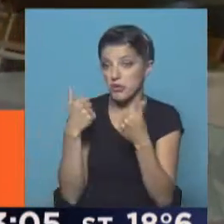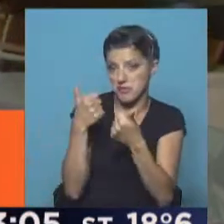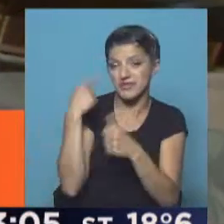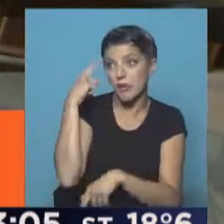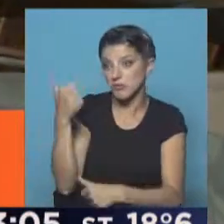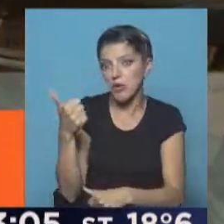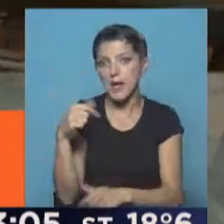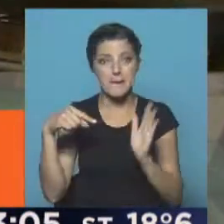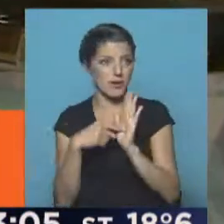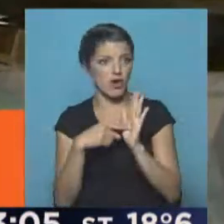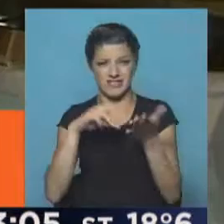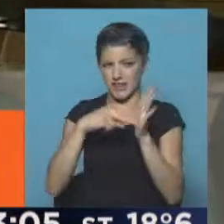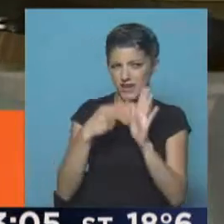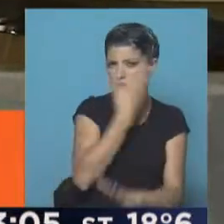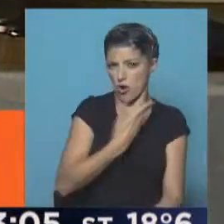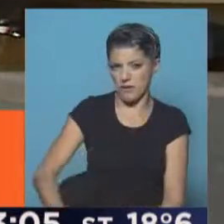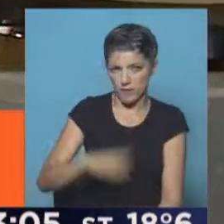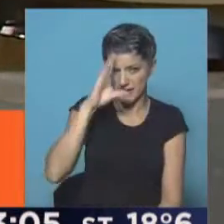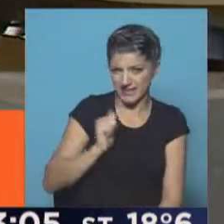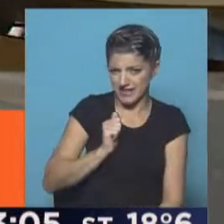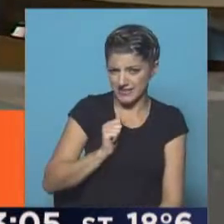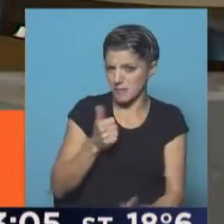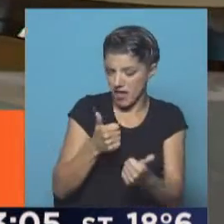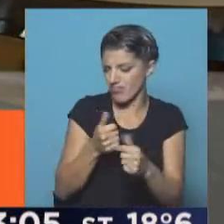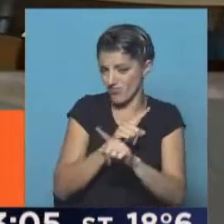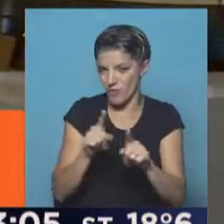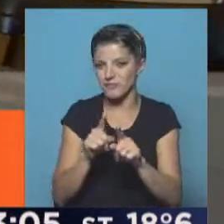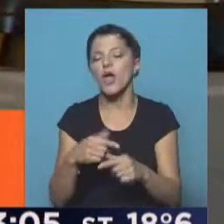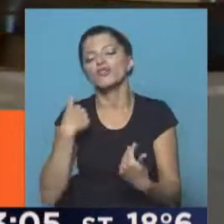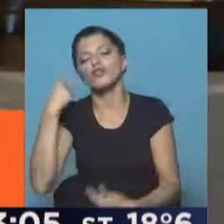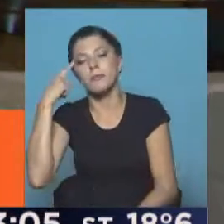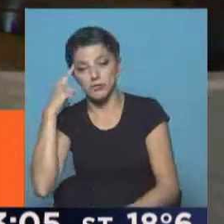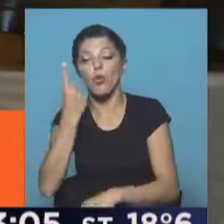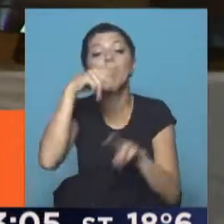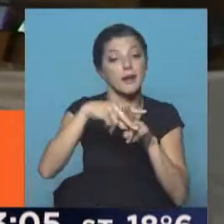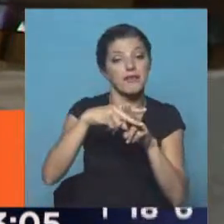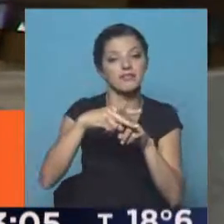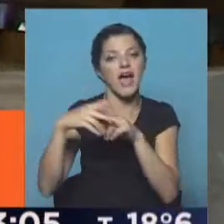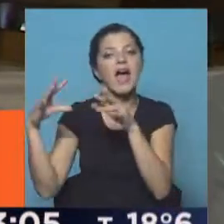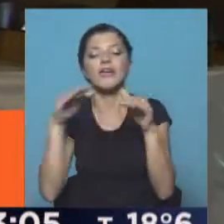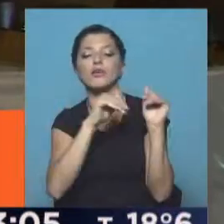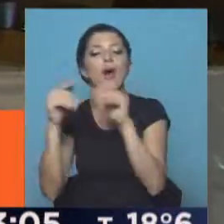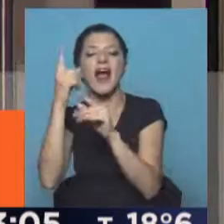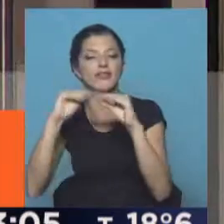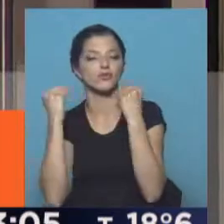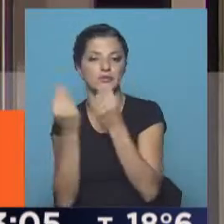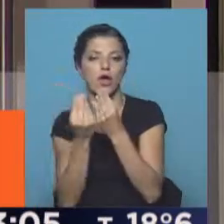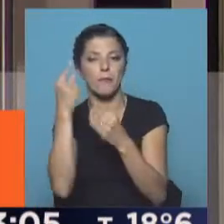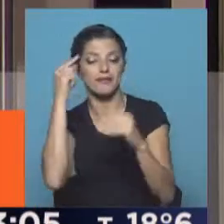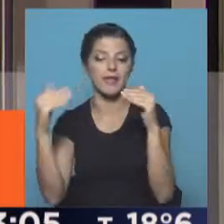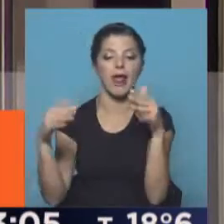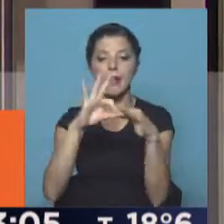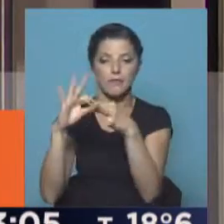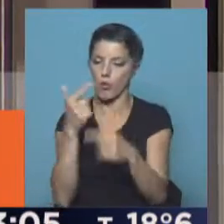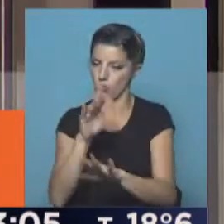nos gusta no implica que la herramienta no sea válida. Me parece que es una mala idea juzgar herramientas por resultados. ¿Y no pensás, otra de las cosas que se dice en el informe y que